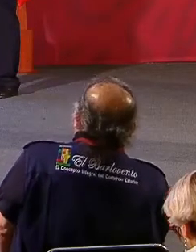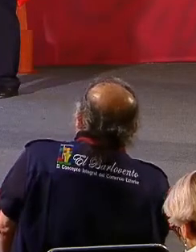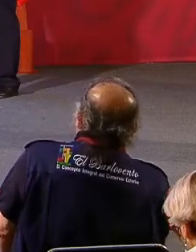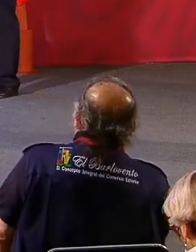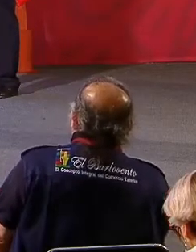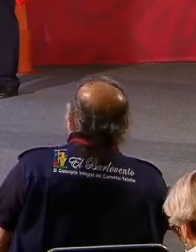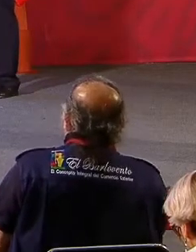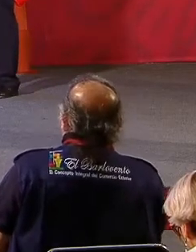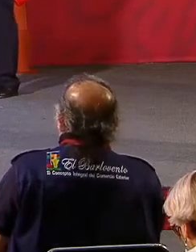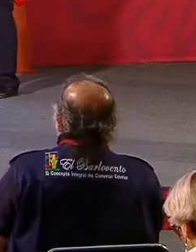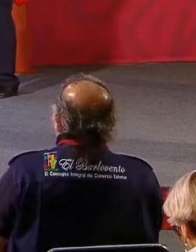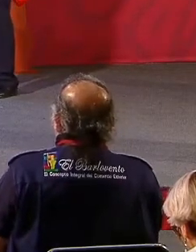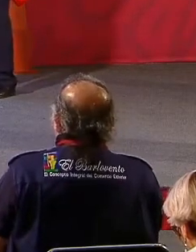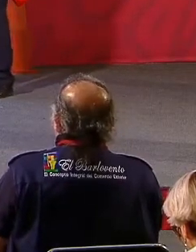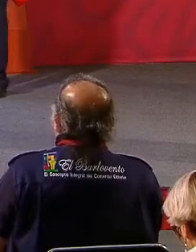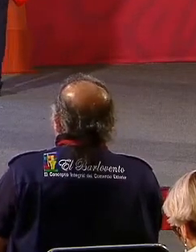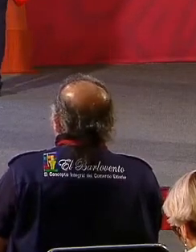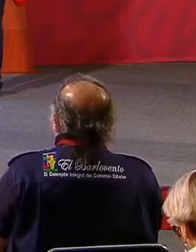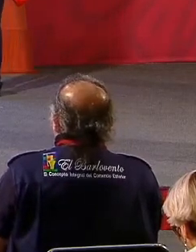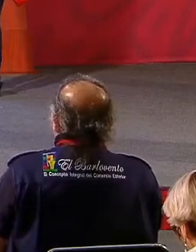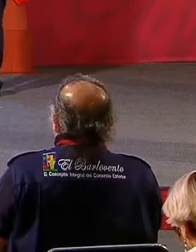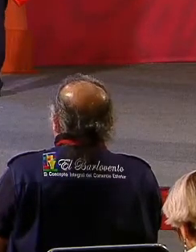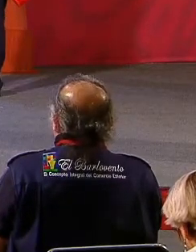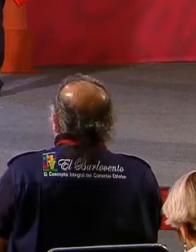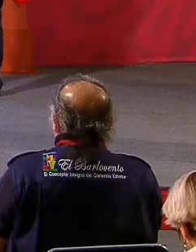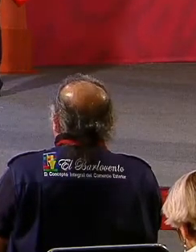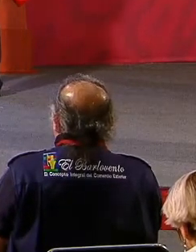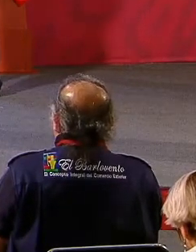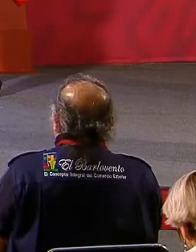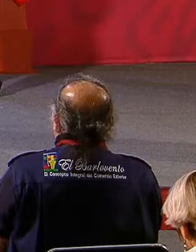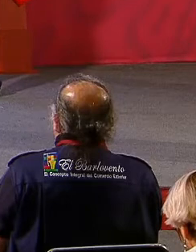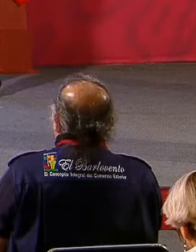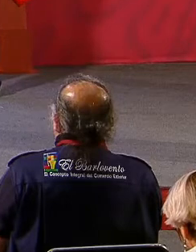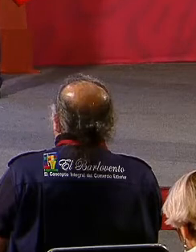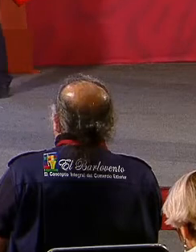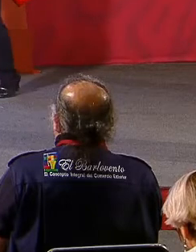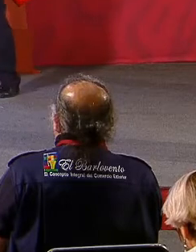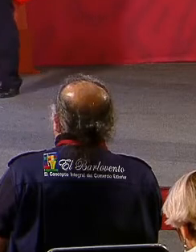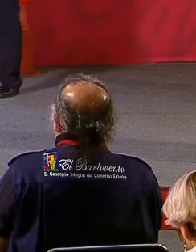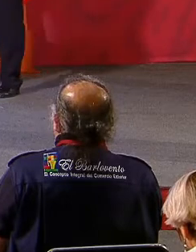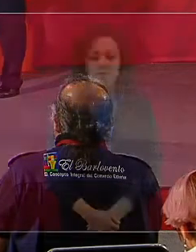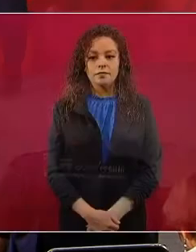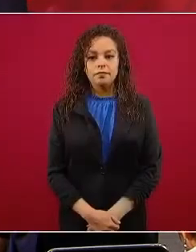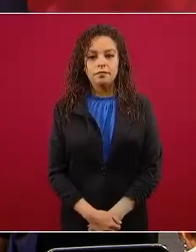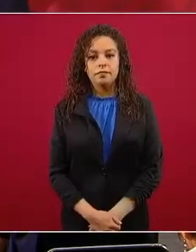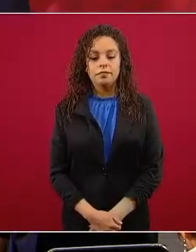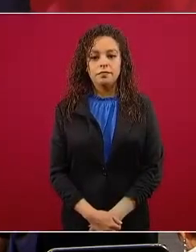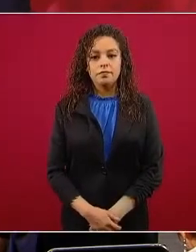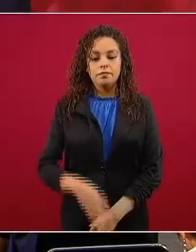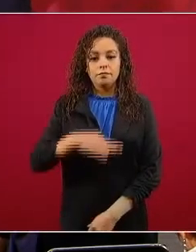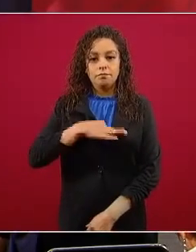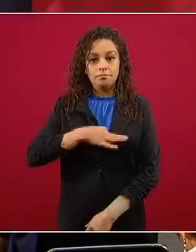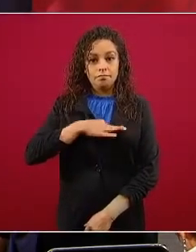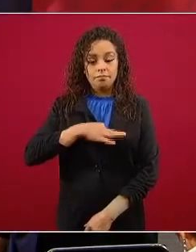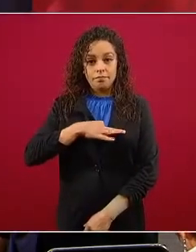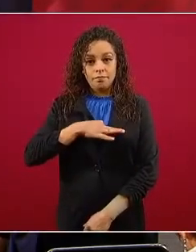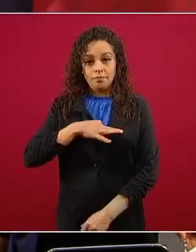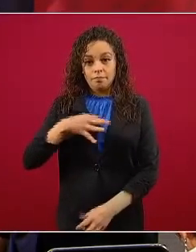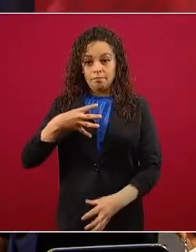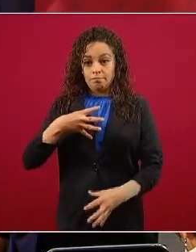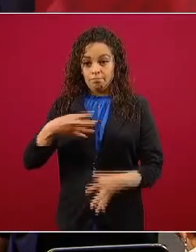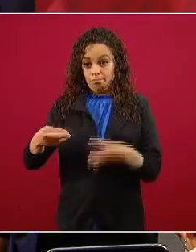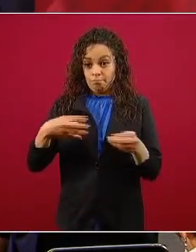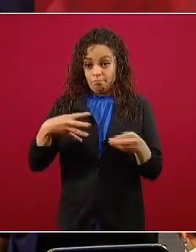Un elemento que es importante. La epidemia se concentra en este momento en estas 5